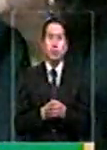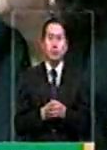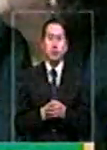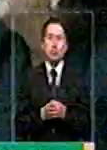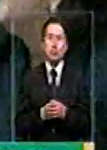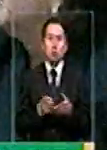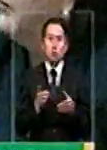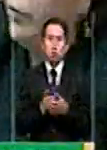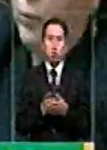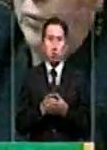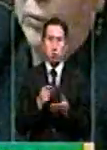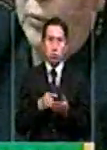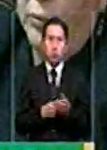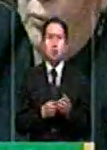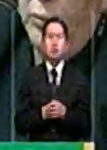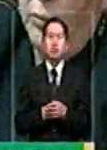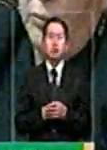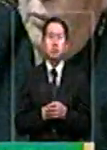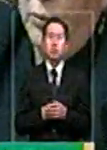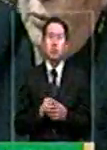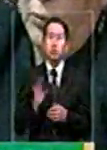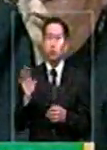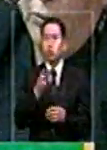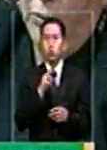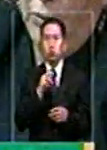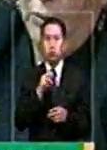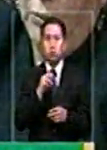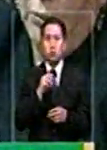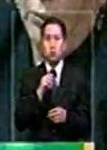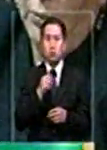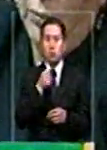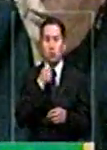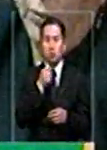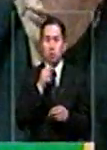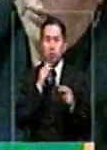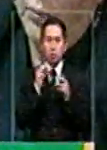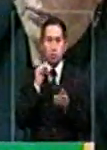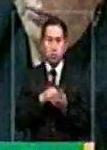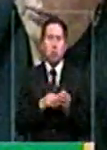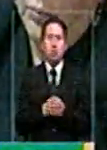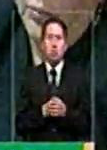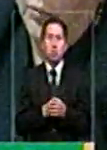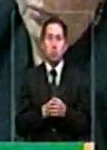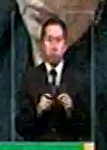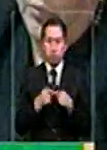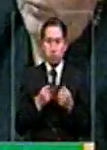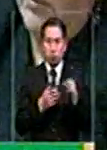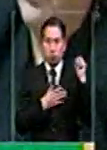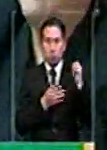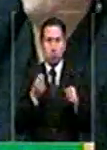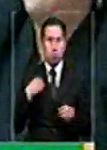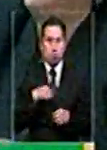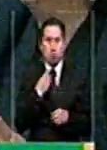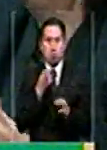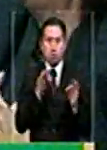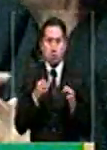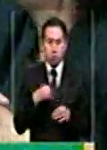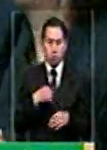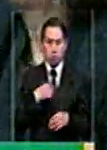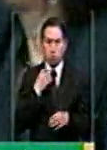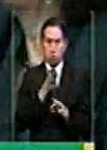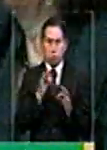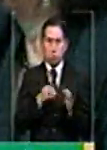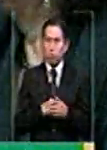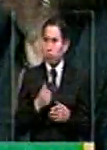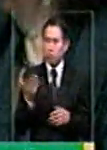con documentación de medios de comunicación escrito. No lo dice el MAS, no lo dice esta diputada ni